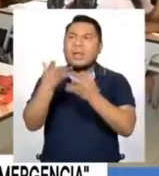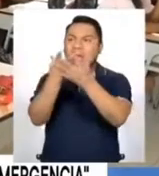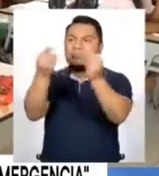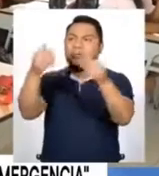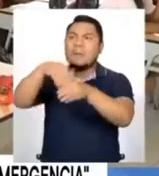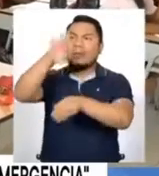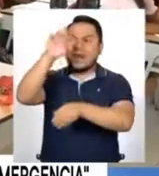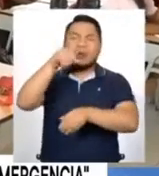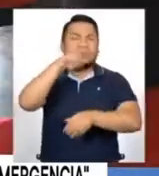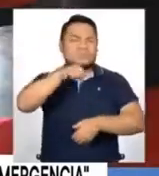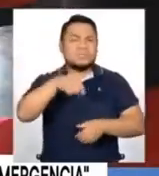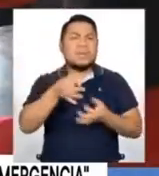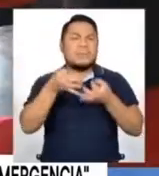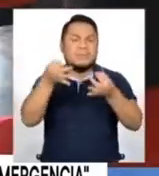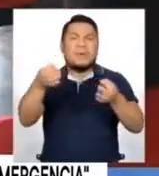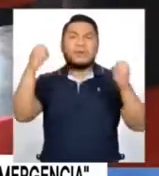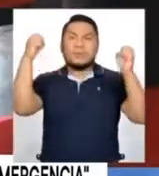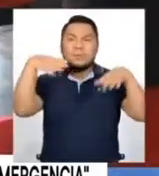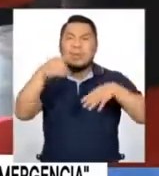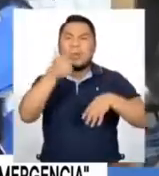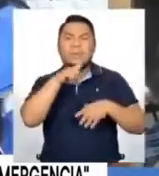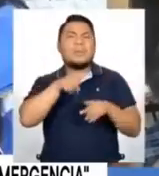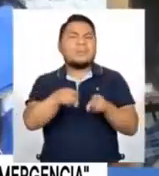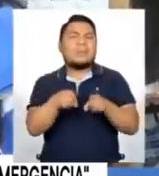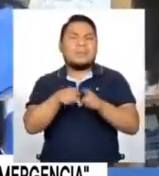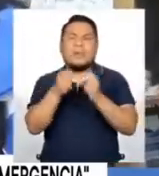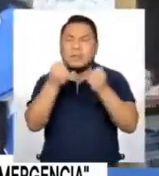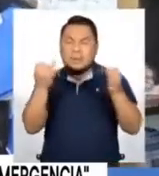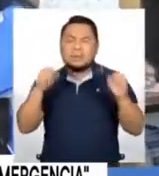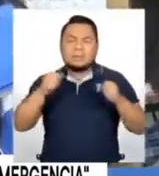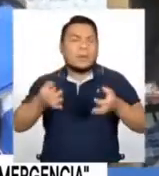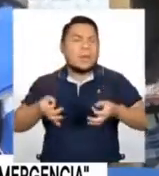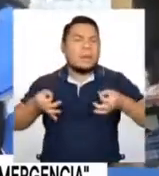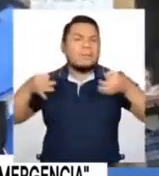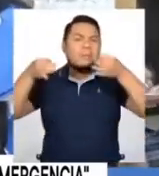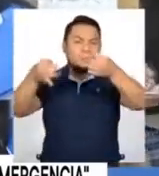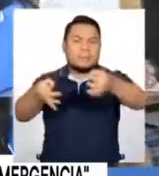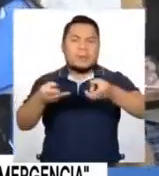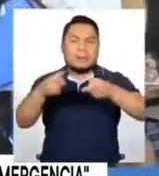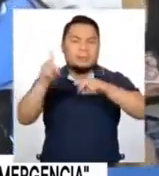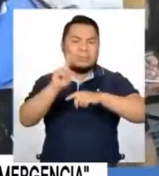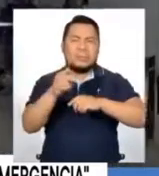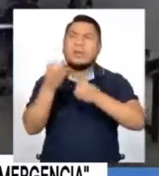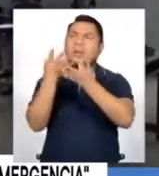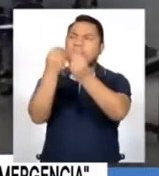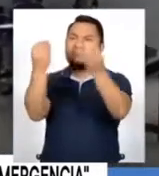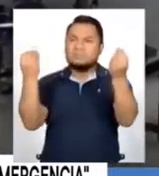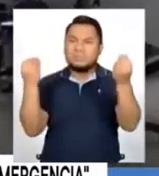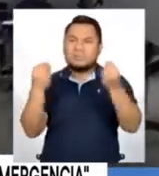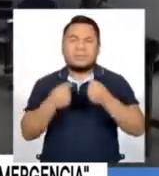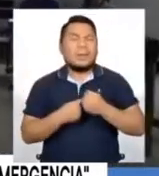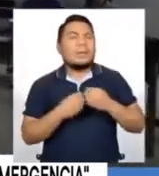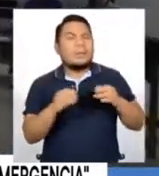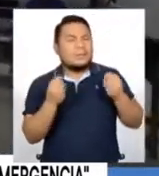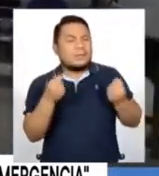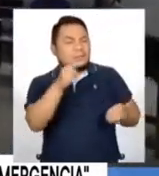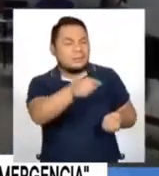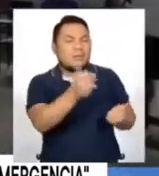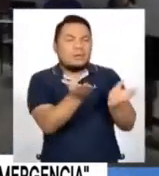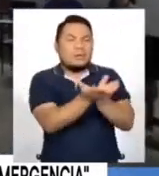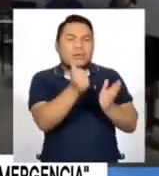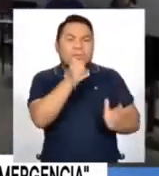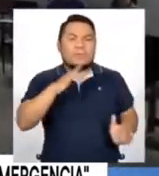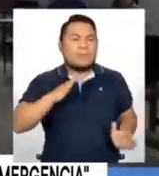hay situaciones en las que las empresas privadas están tomando ciertas licencias. Y lo que nosotros queremos escuchar realmente es saber qué medidas